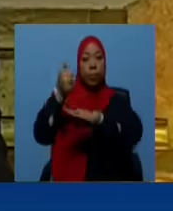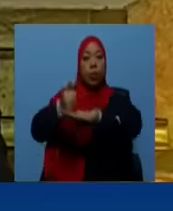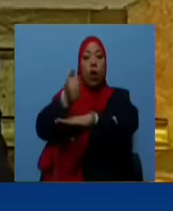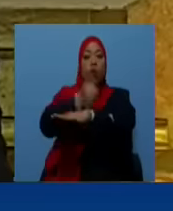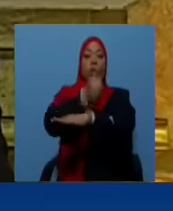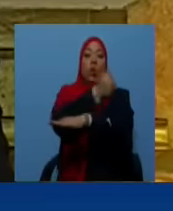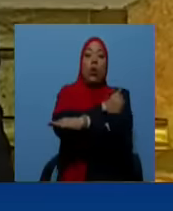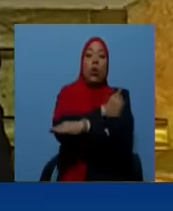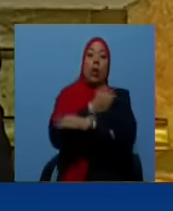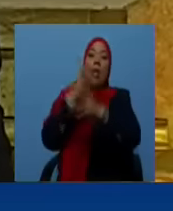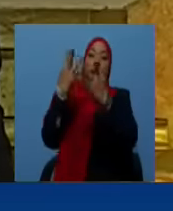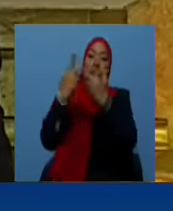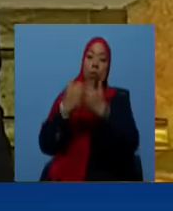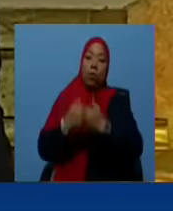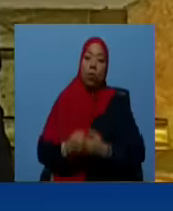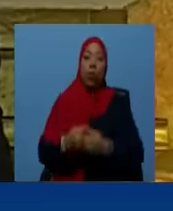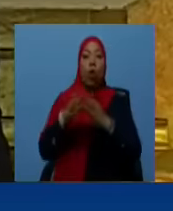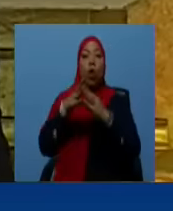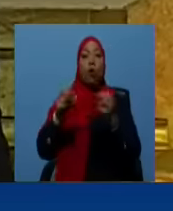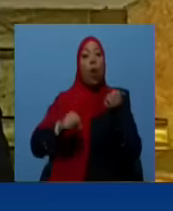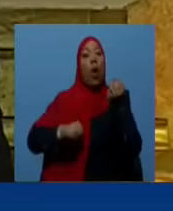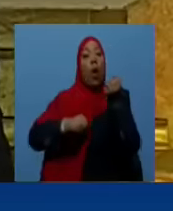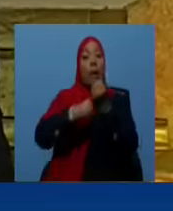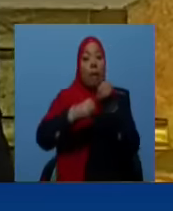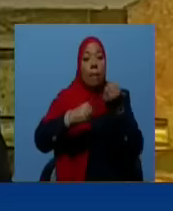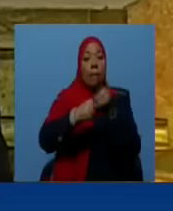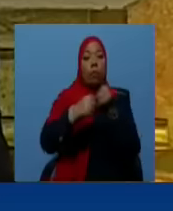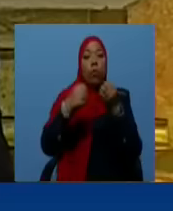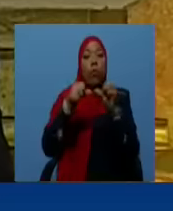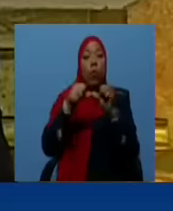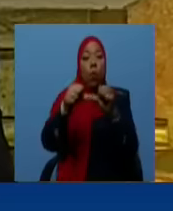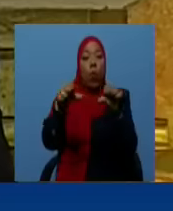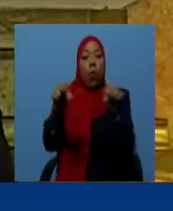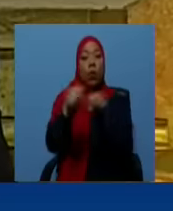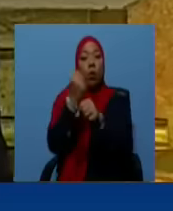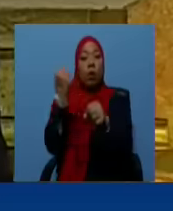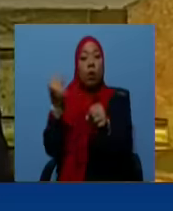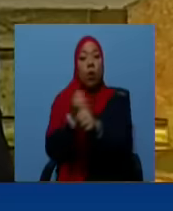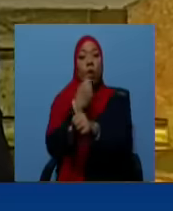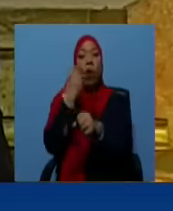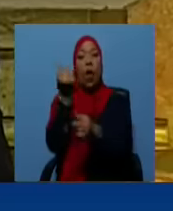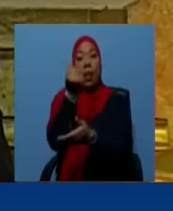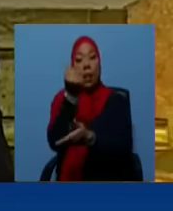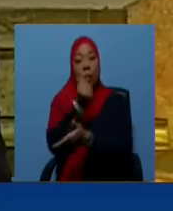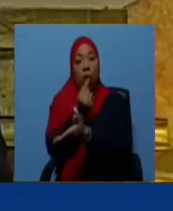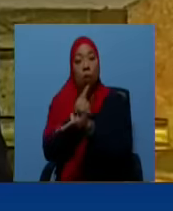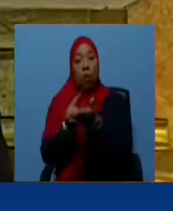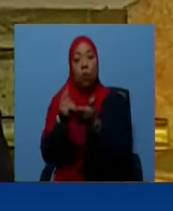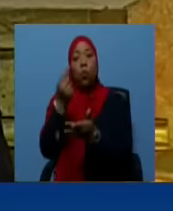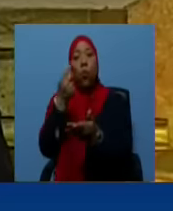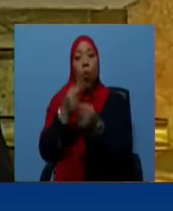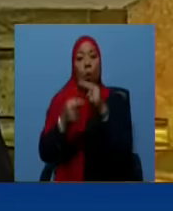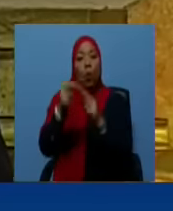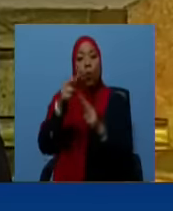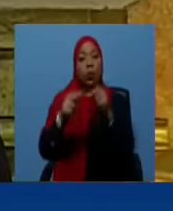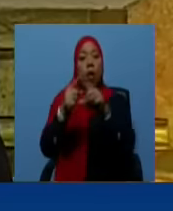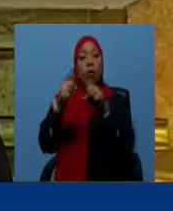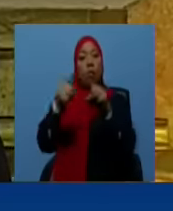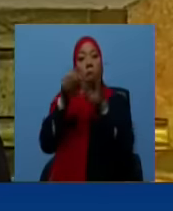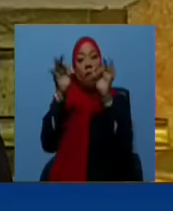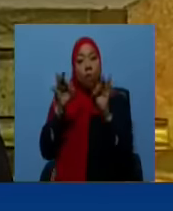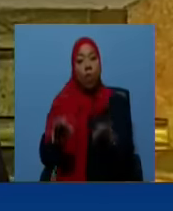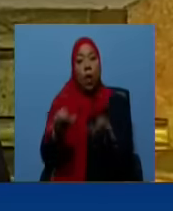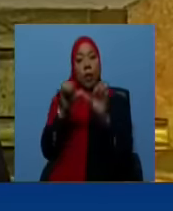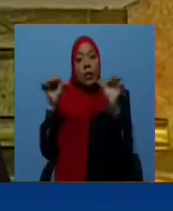Pública, saben que pueden contar con todo mi apoyo para que sigamos dibujando, construyendo y fortaleciendo